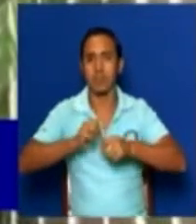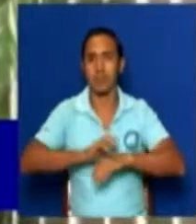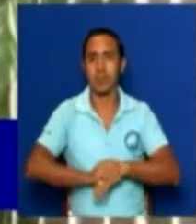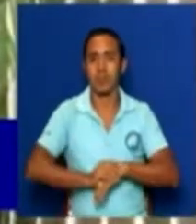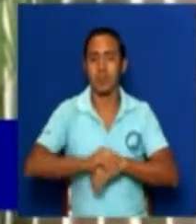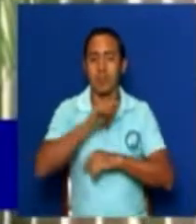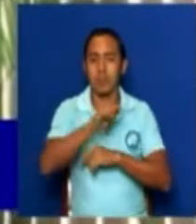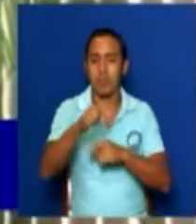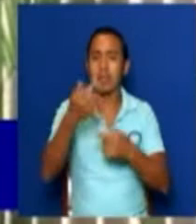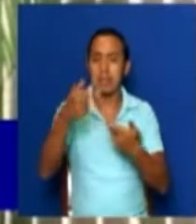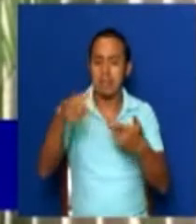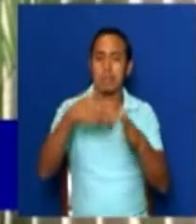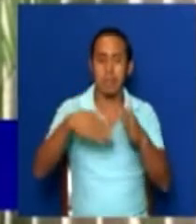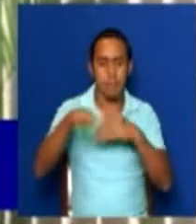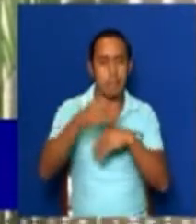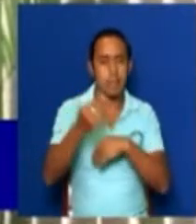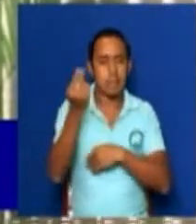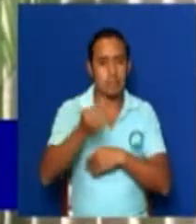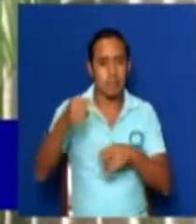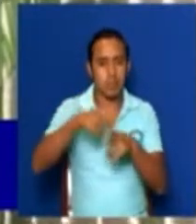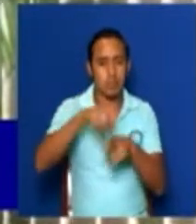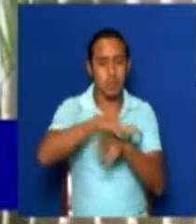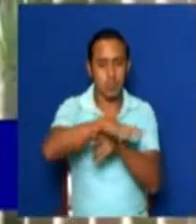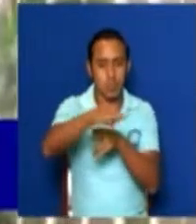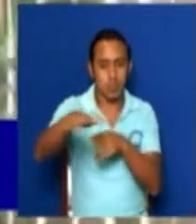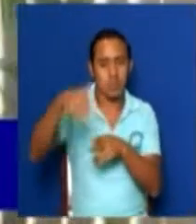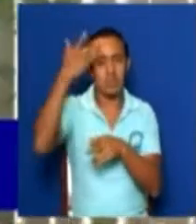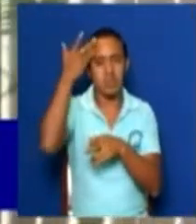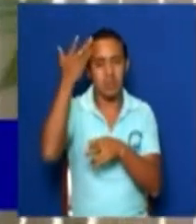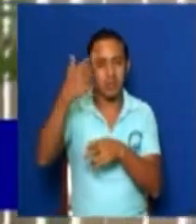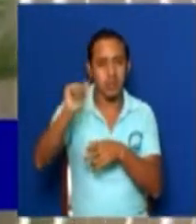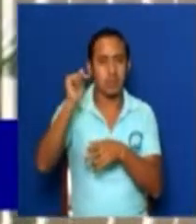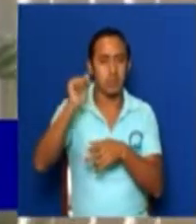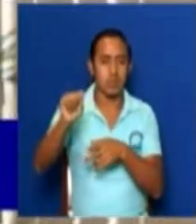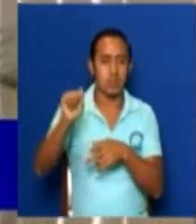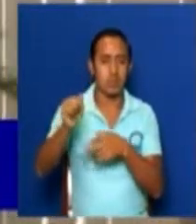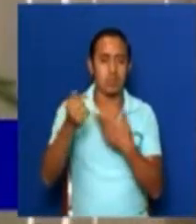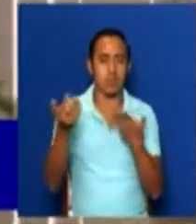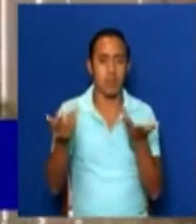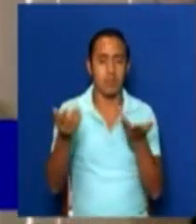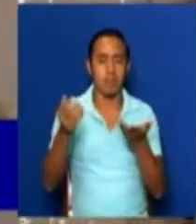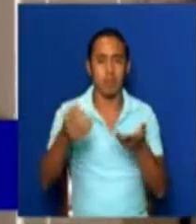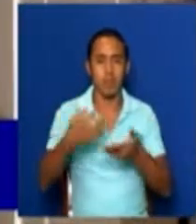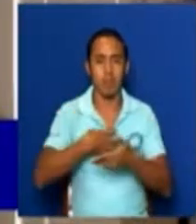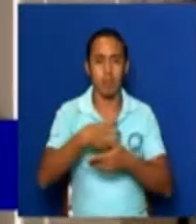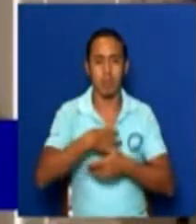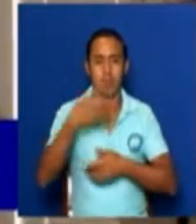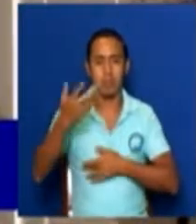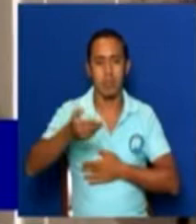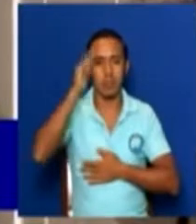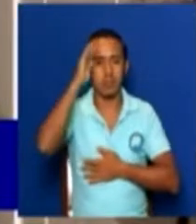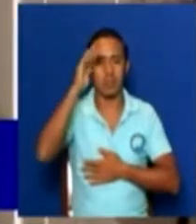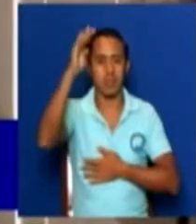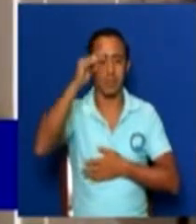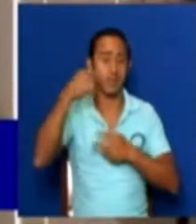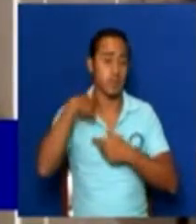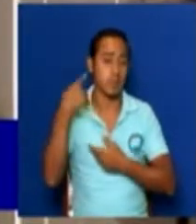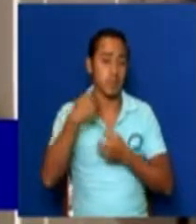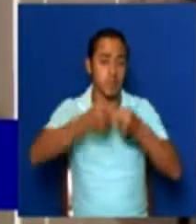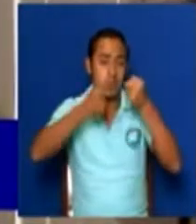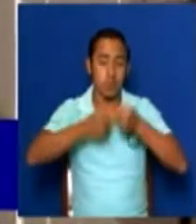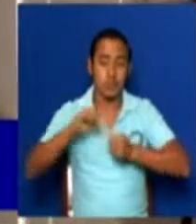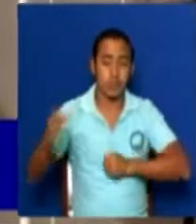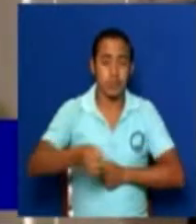rural es más frecuente, debido a que en el campo todos sabemos que las actitudes patriarcales, machistas, son todavía mucho